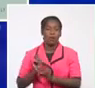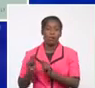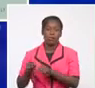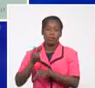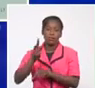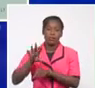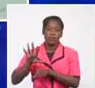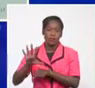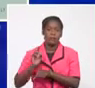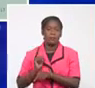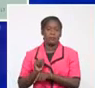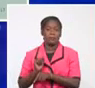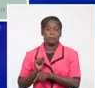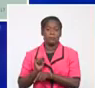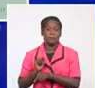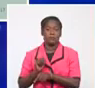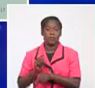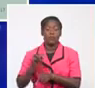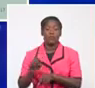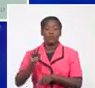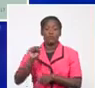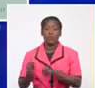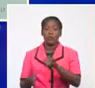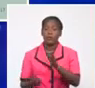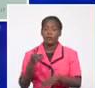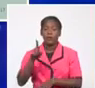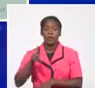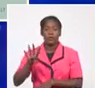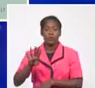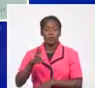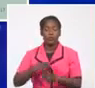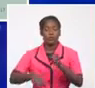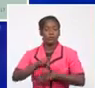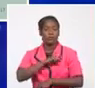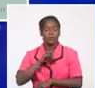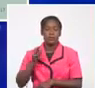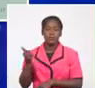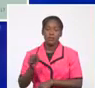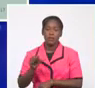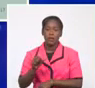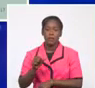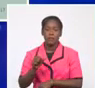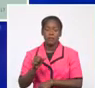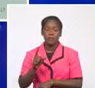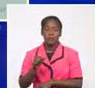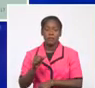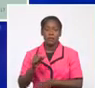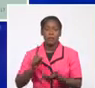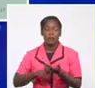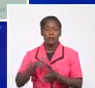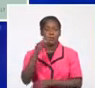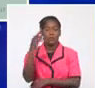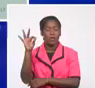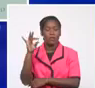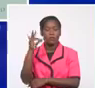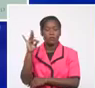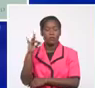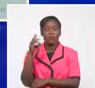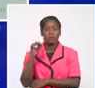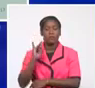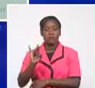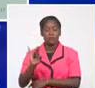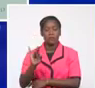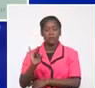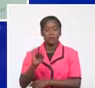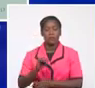35, Songolamaya 14, Contramaestre 10, Palma Soriano 7, Mella y Guamá con 2 cada